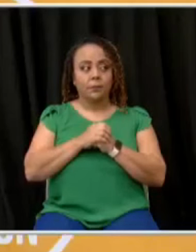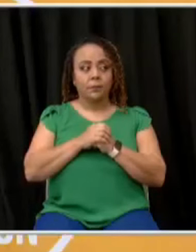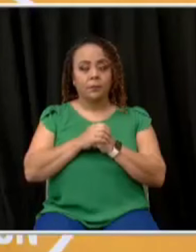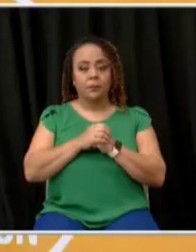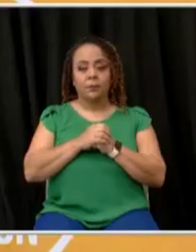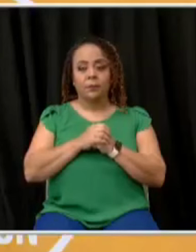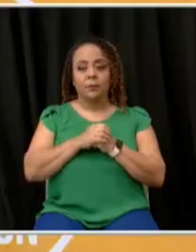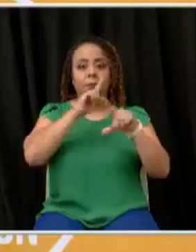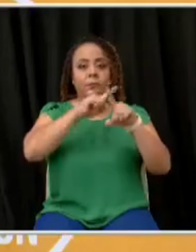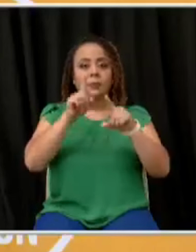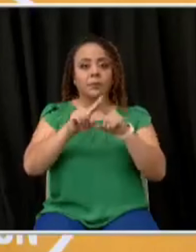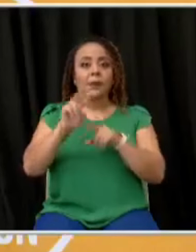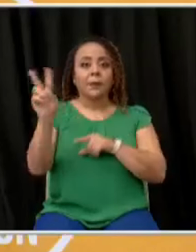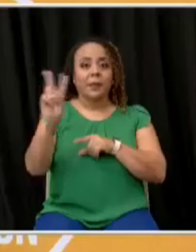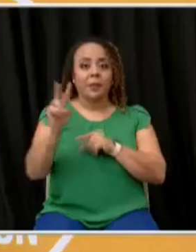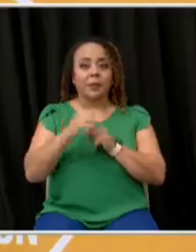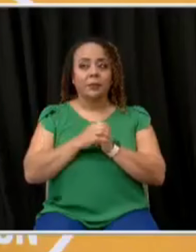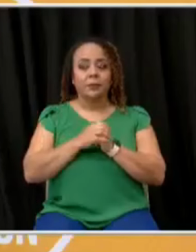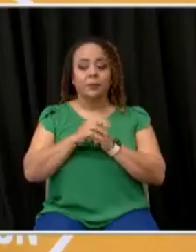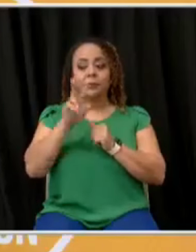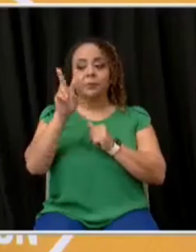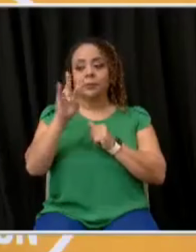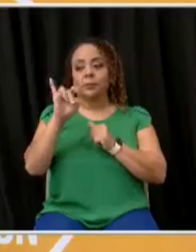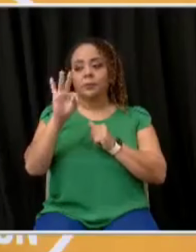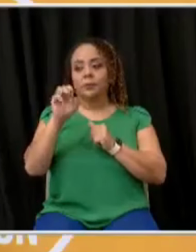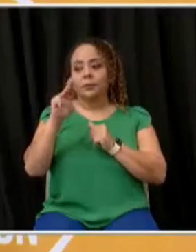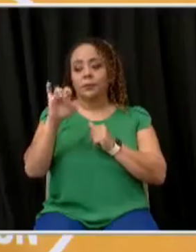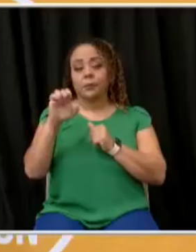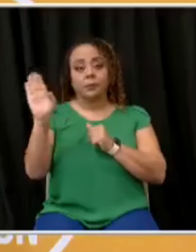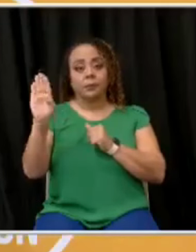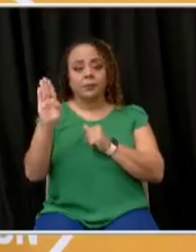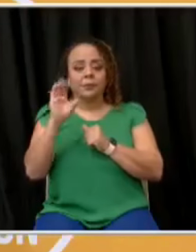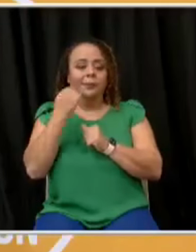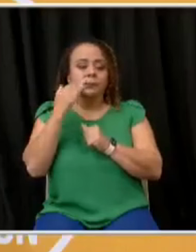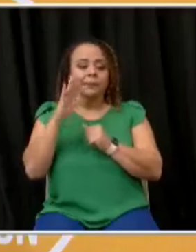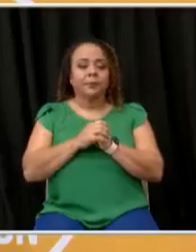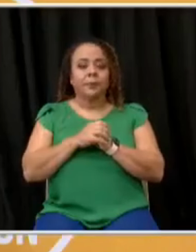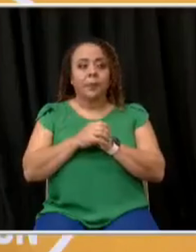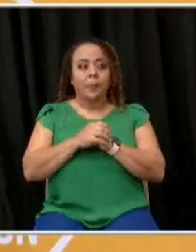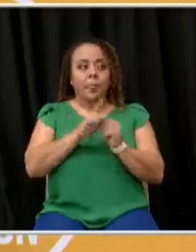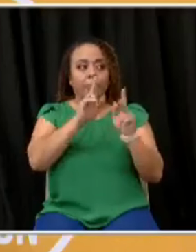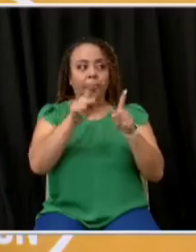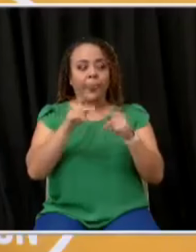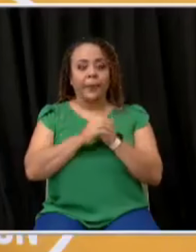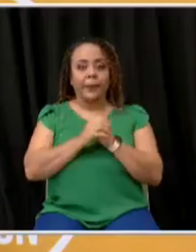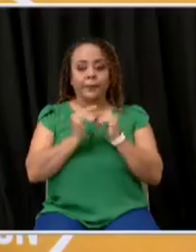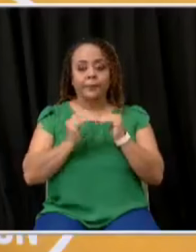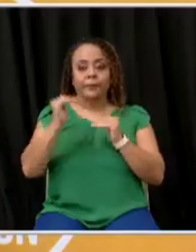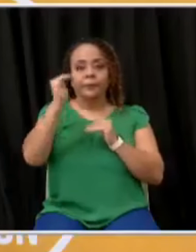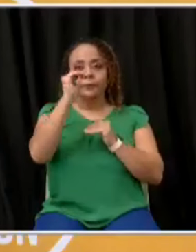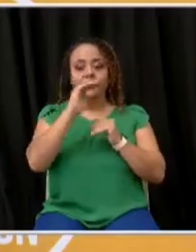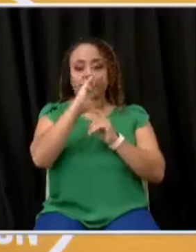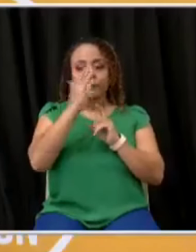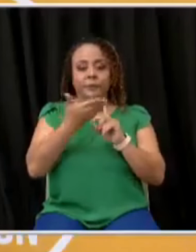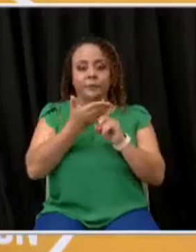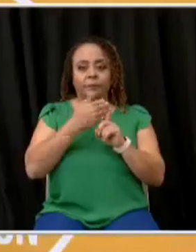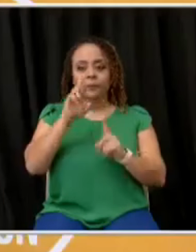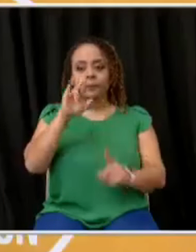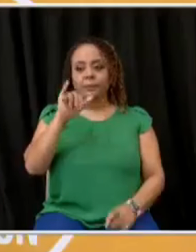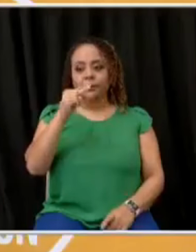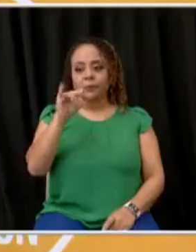o multivitaminas como vitamina B y qué sé yo, donde son personas que aumentan el deterioro del